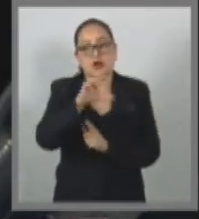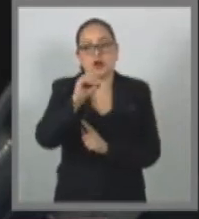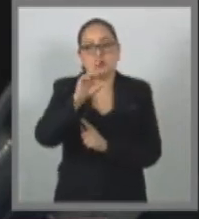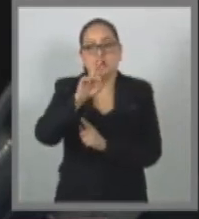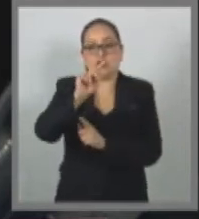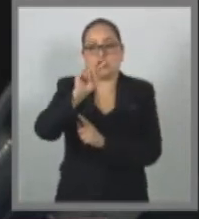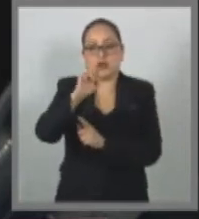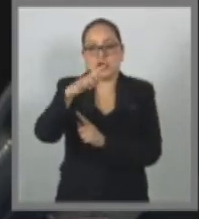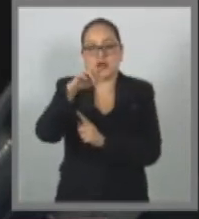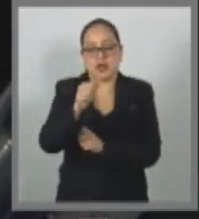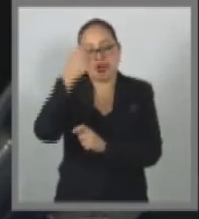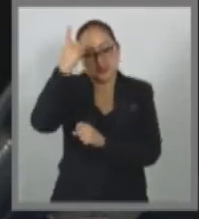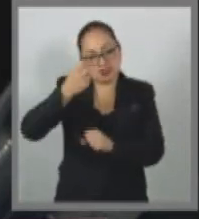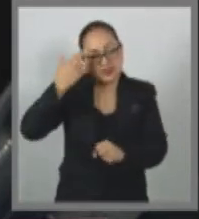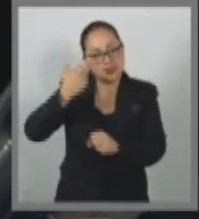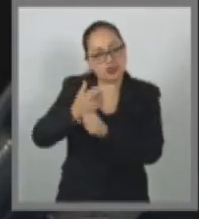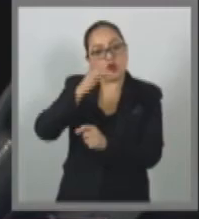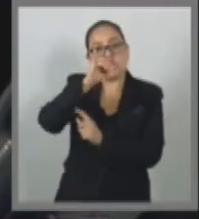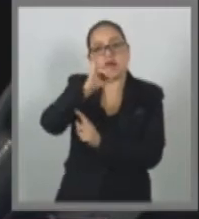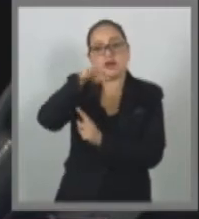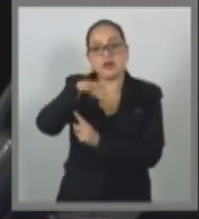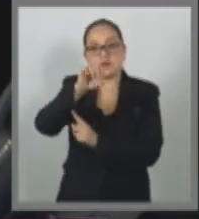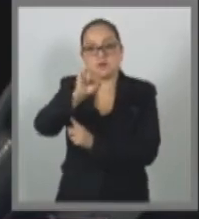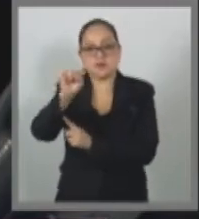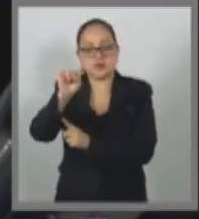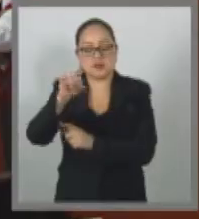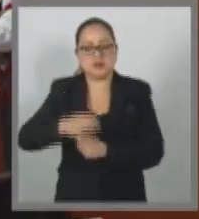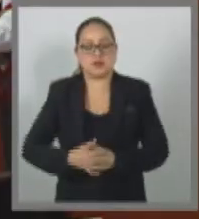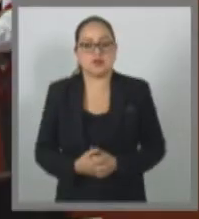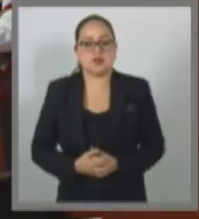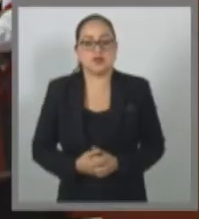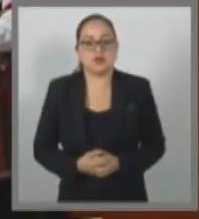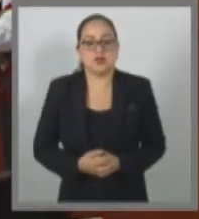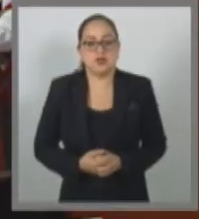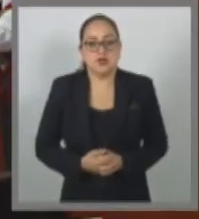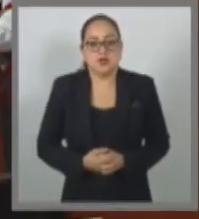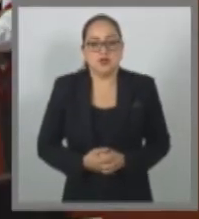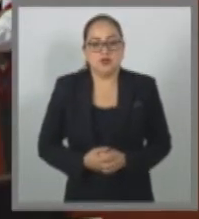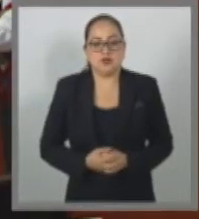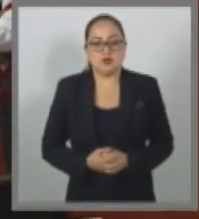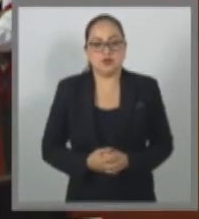director general del Instituto Mexicano del Seguro Social.